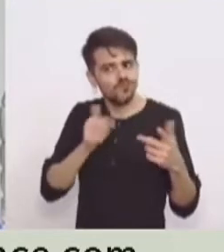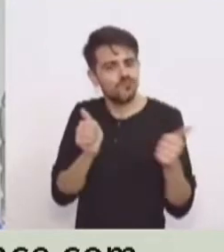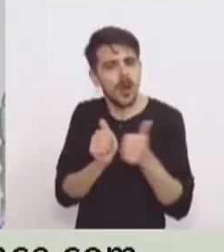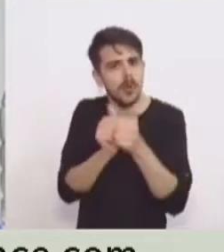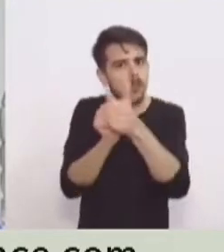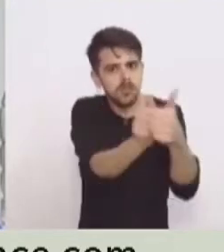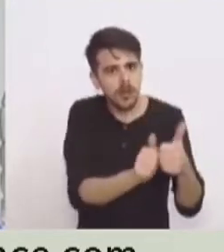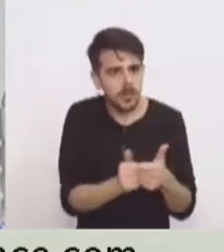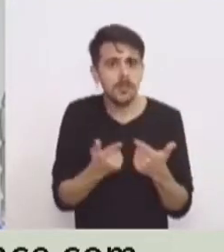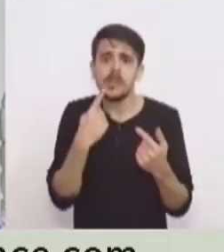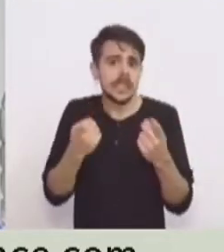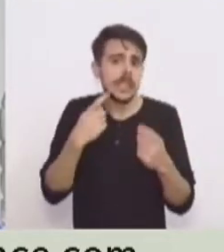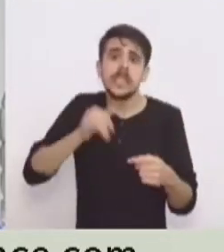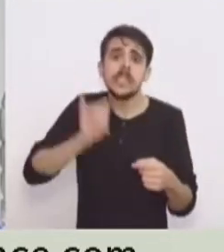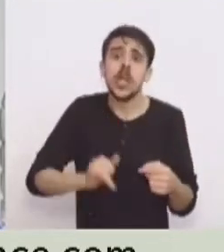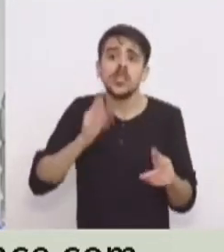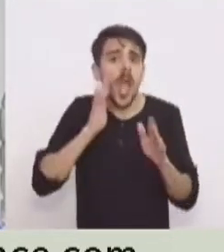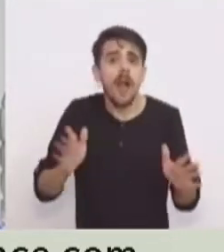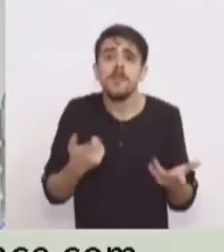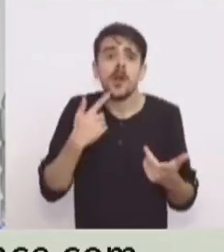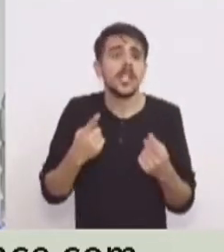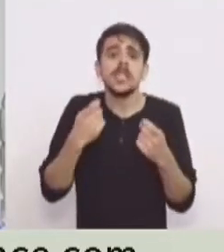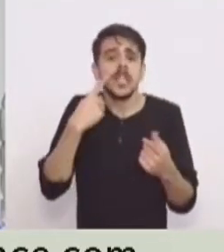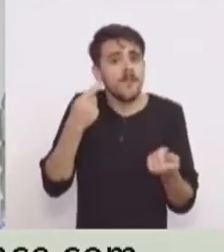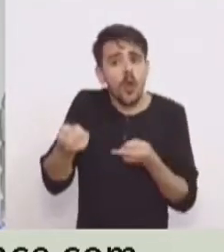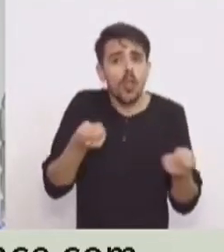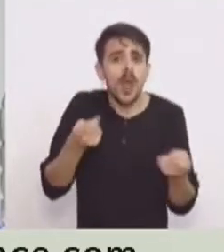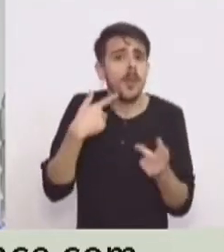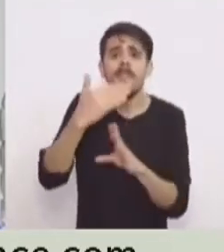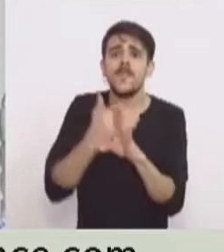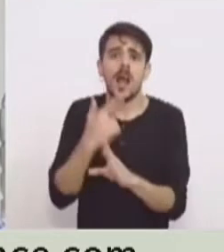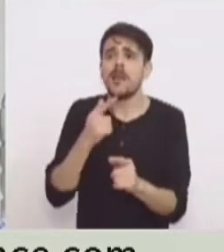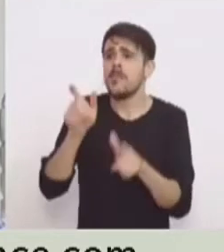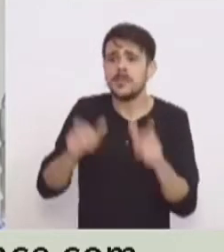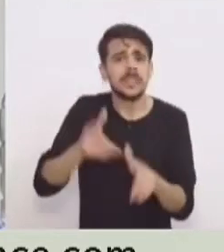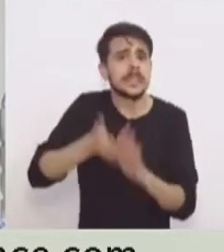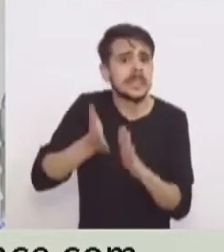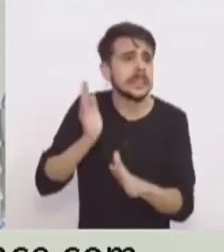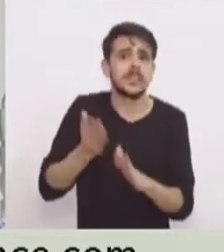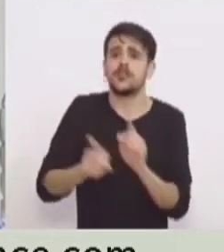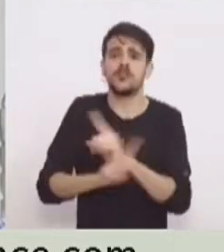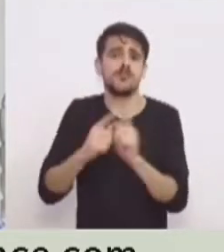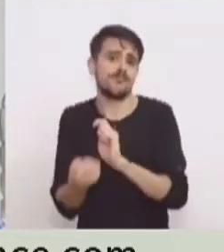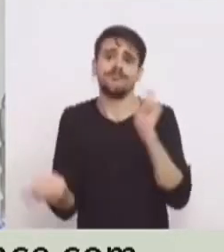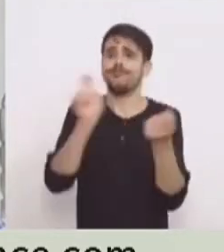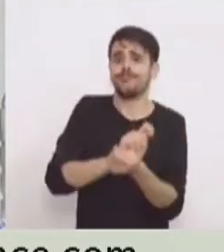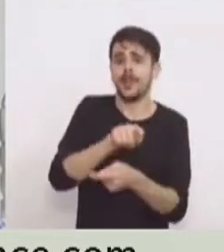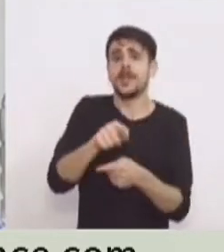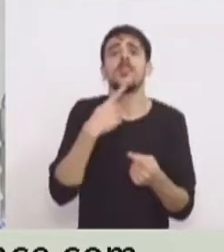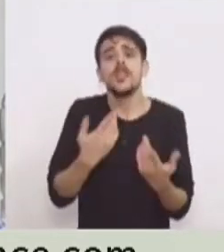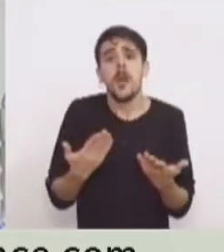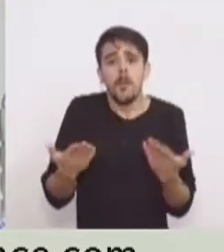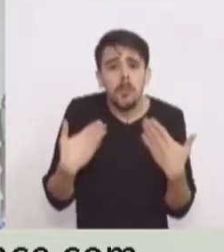bajar la circulación para poder seguir sosteniendo la actual situación y poder seguir trabajando. Por